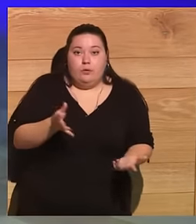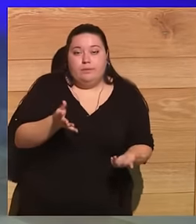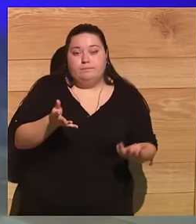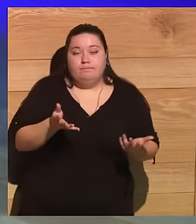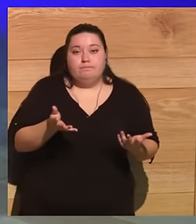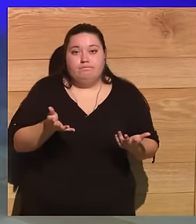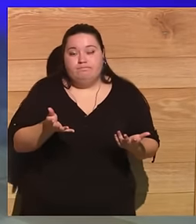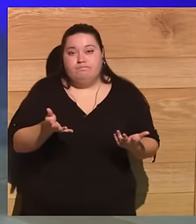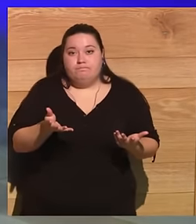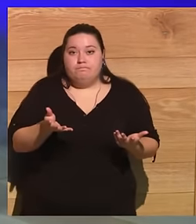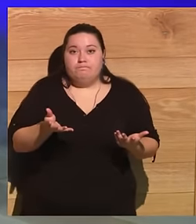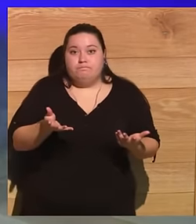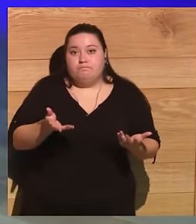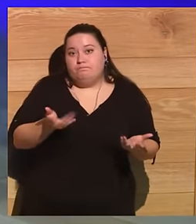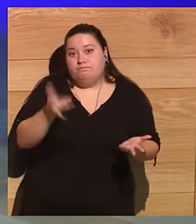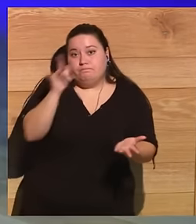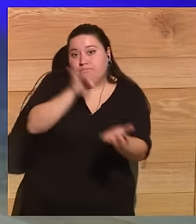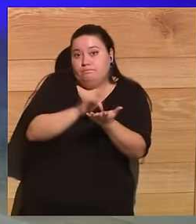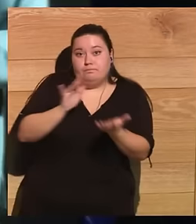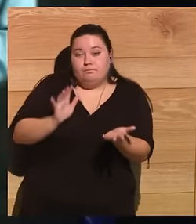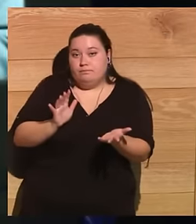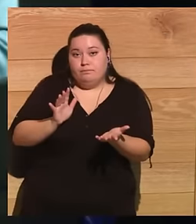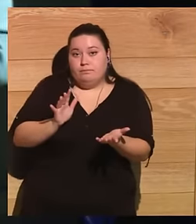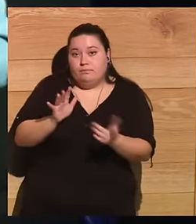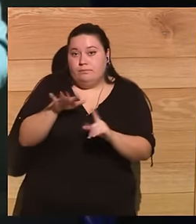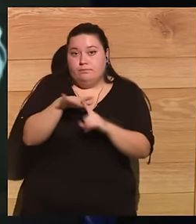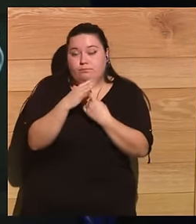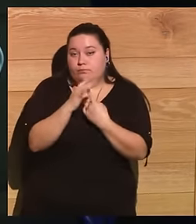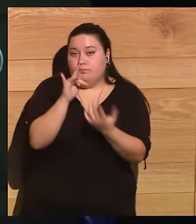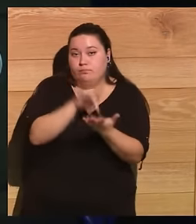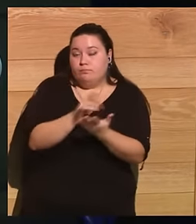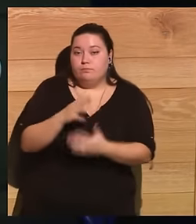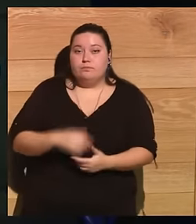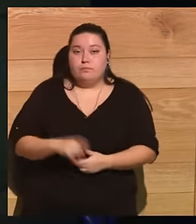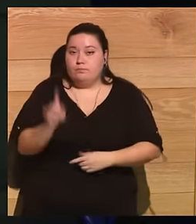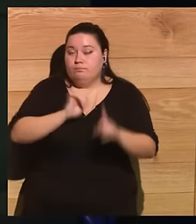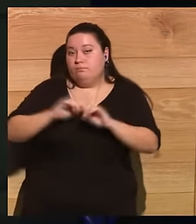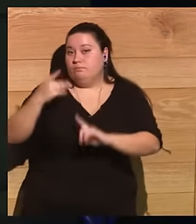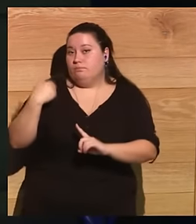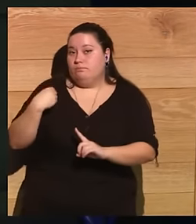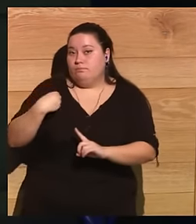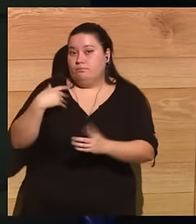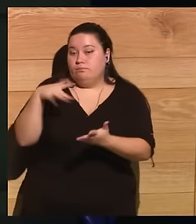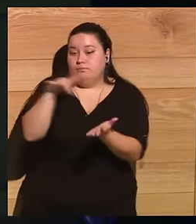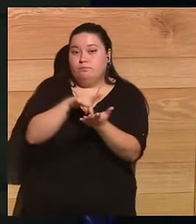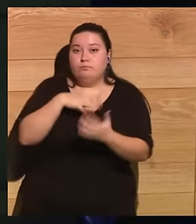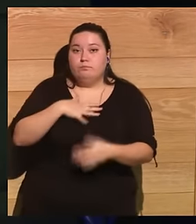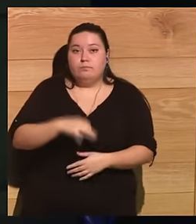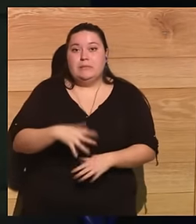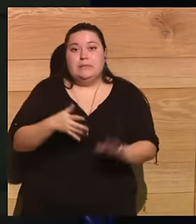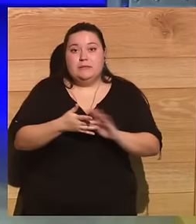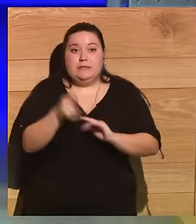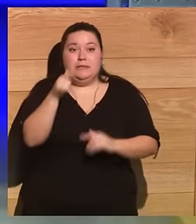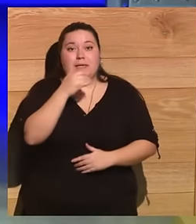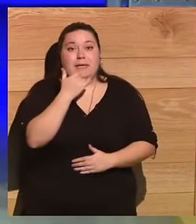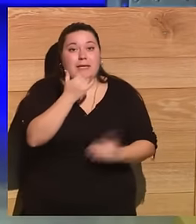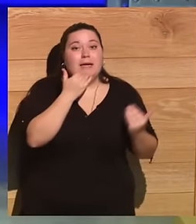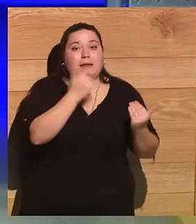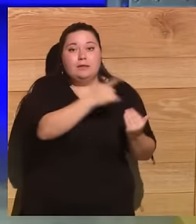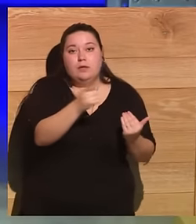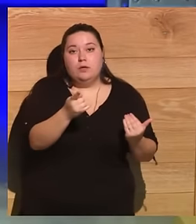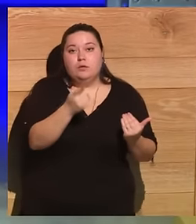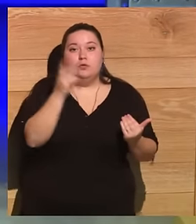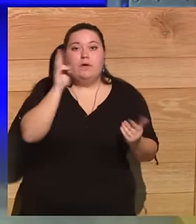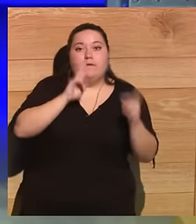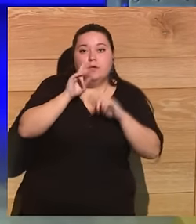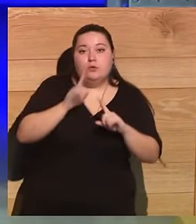bueno, pues es muy probable que tengamos este tipo de problemas. Entonces, estas técnicas tratan de restaurar la